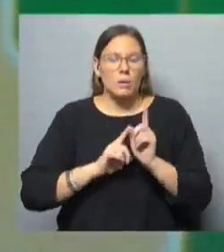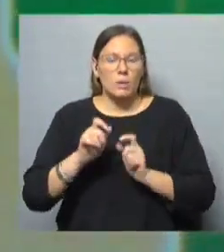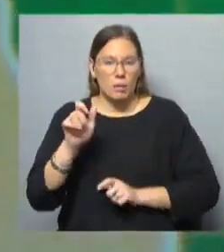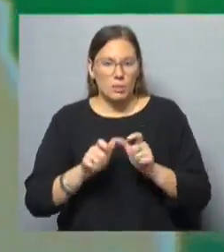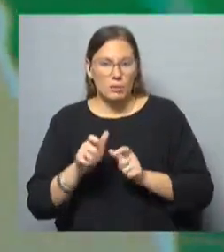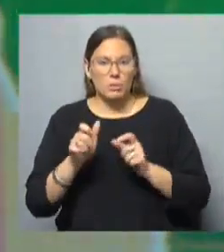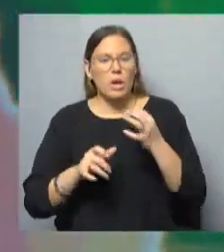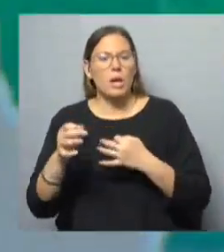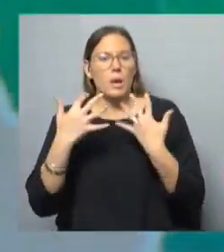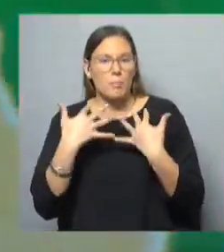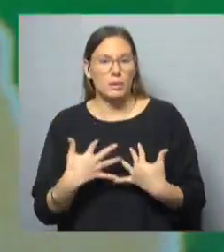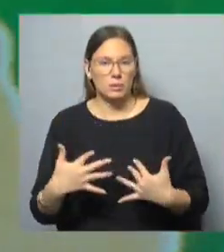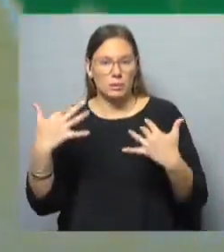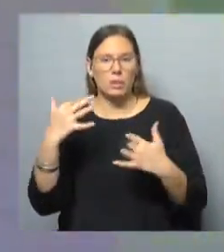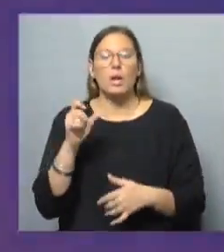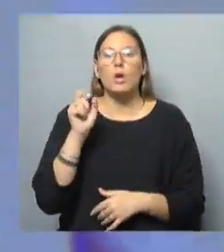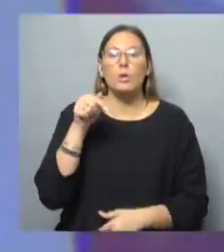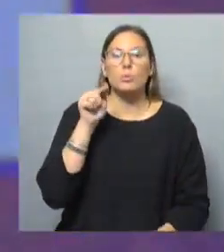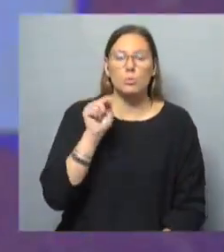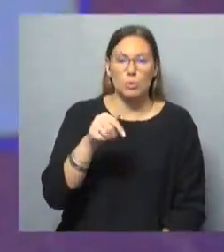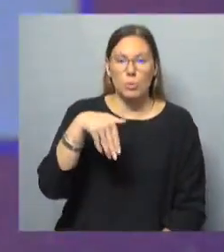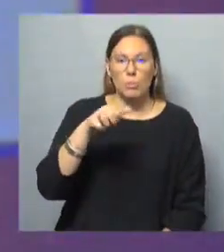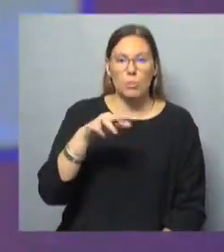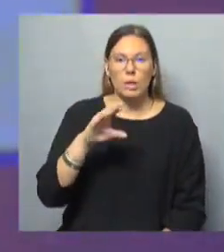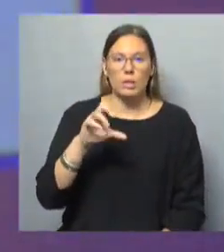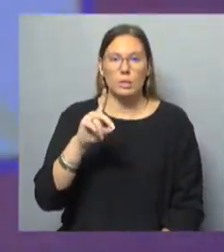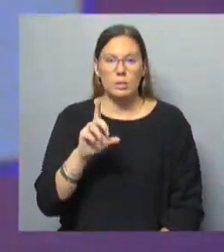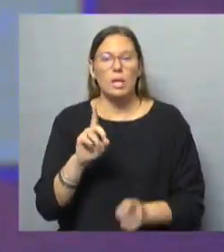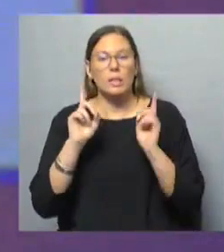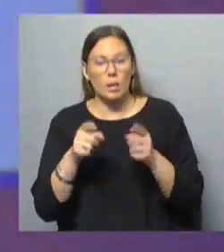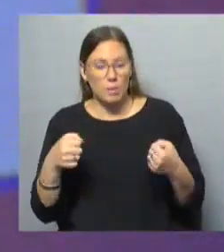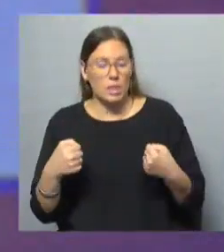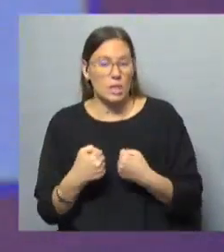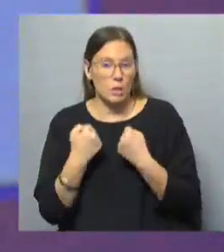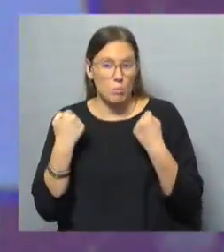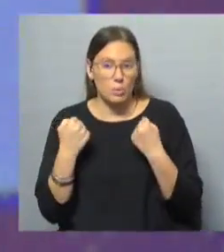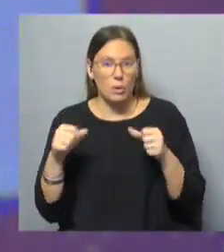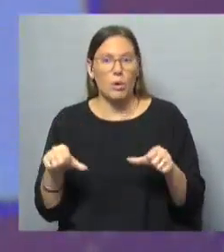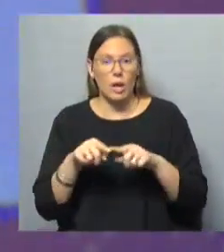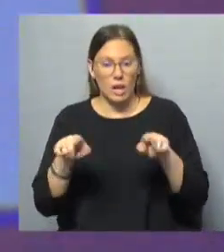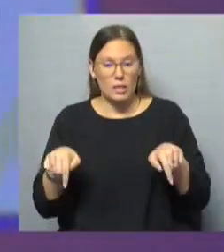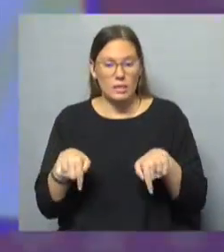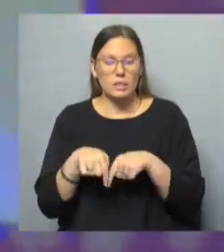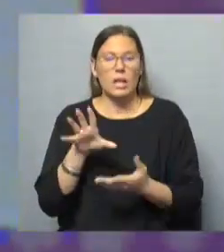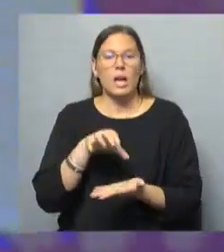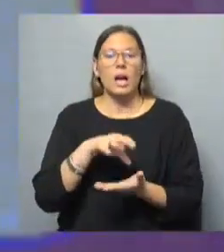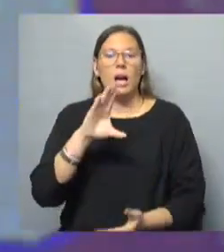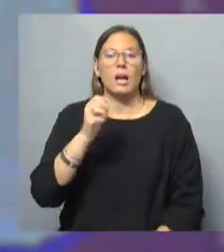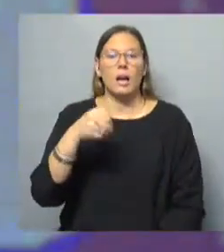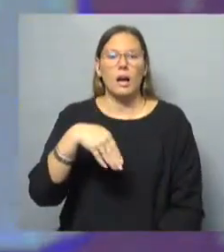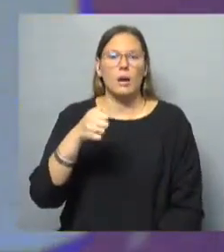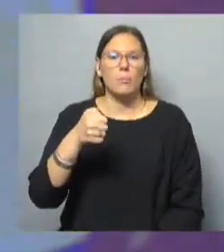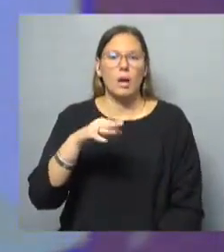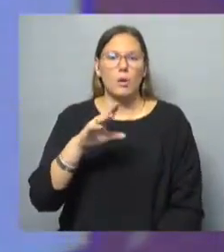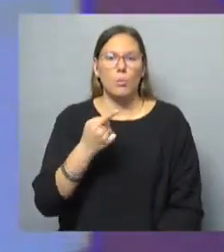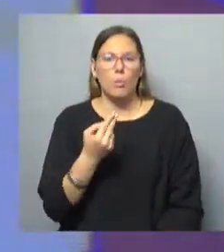de un espectáculo que se llama Su Merced, que también es un espectáculo de impro que se va a estar realizando en la Sala Camacuá. Entonces nos van a